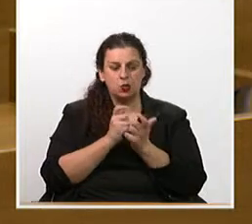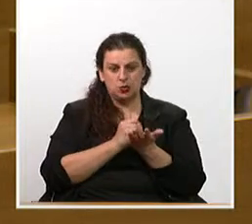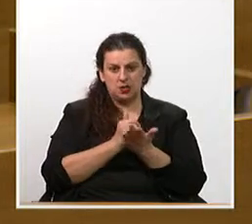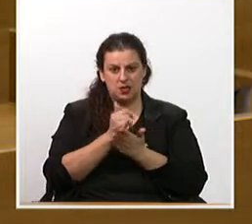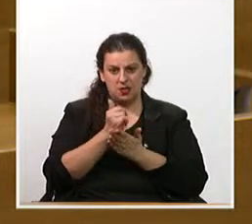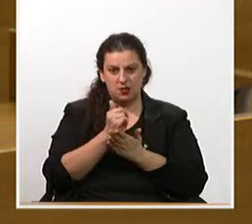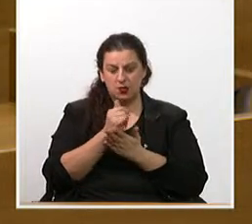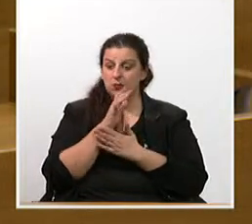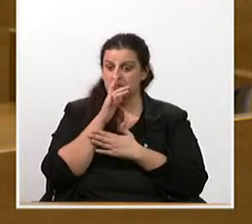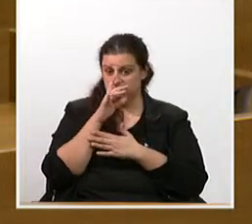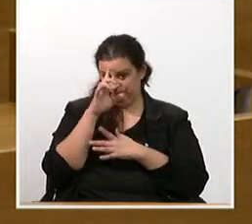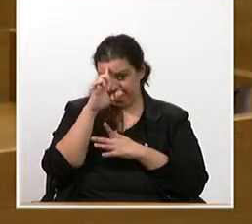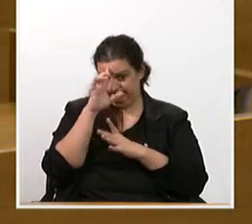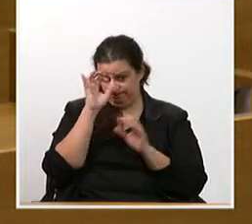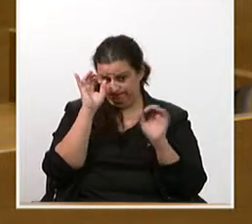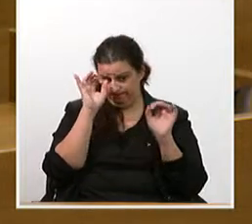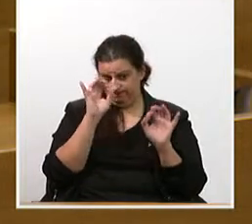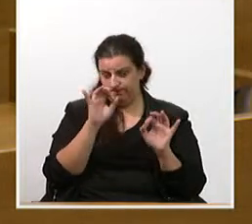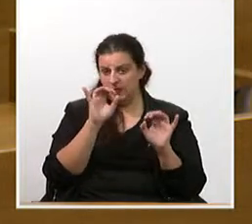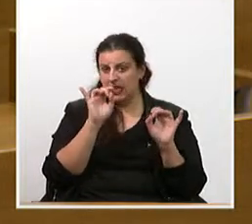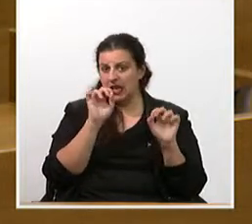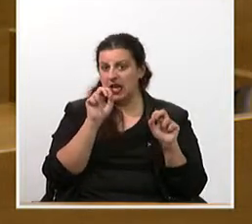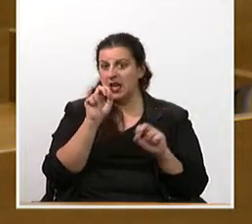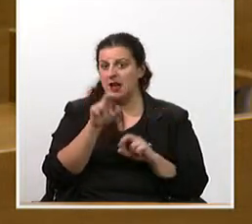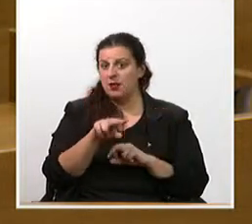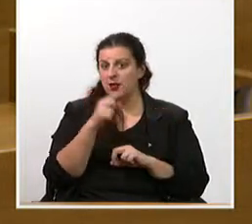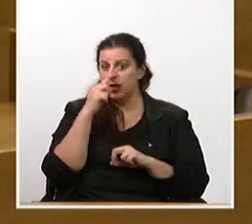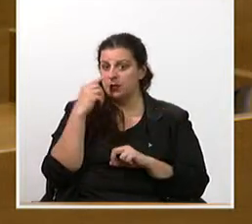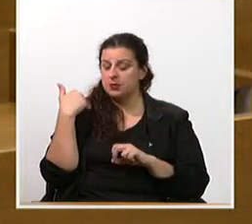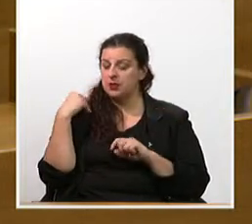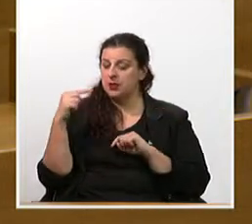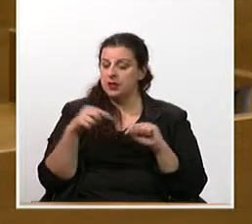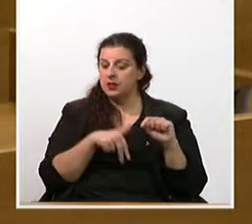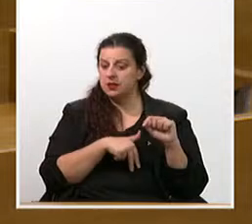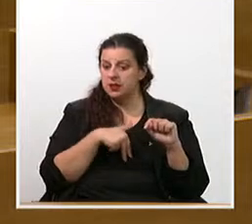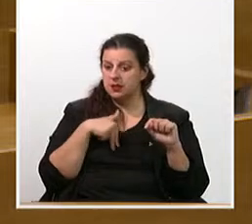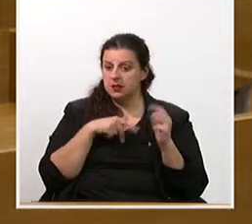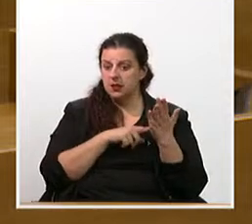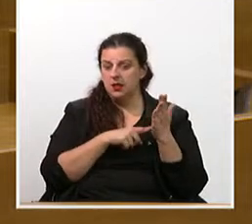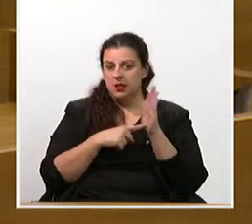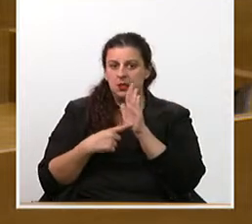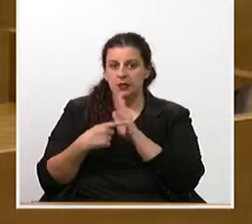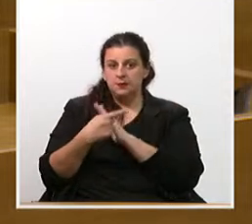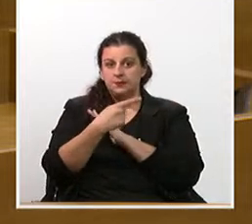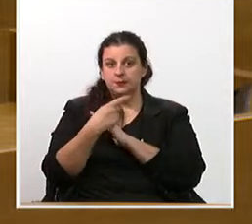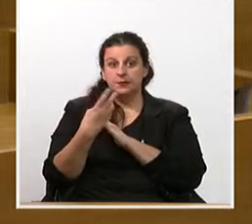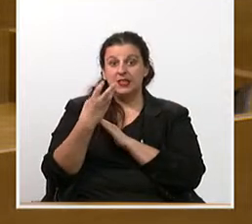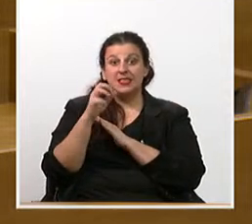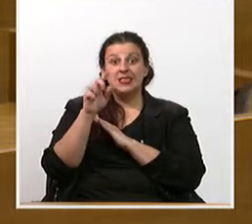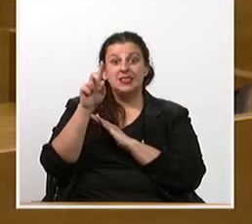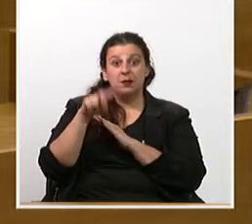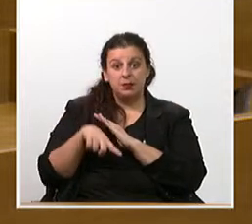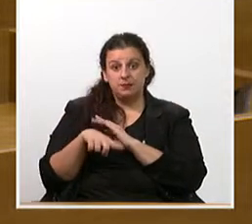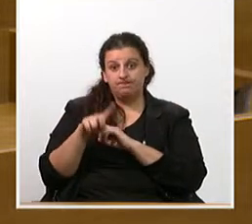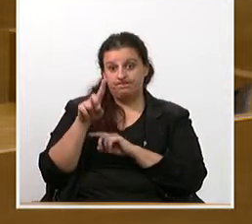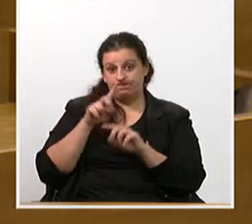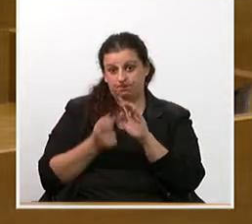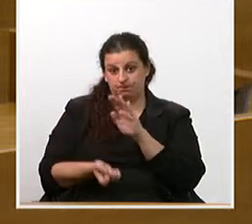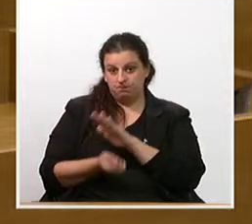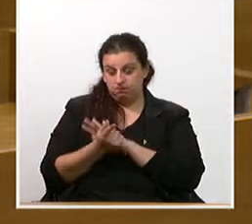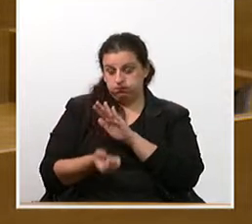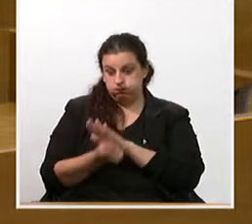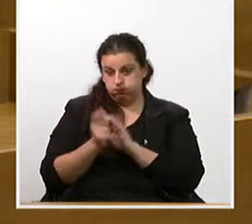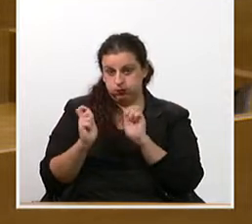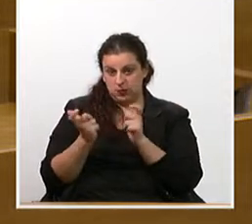razones para ello no les faltan el año pasado se presentaron la dirección territorial de Levante un total de 130,000 siniestros saben ustedes Cuántos se